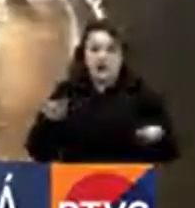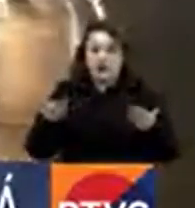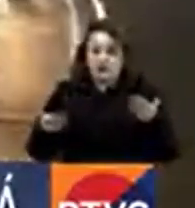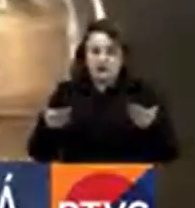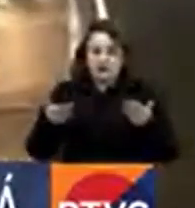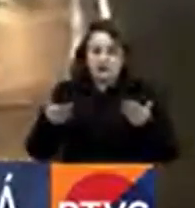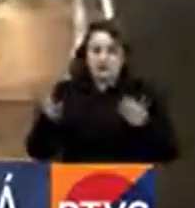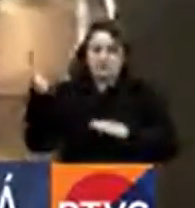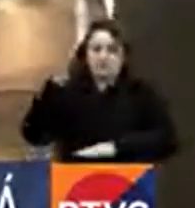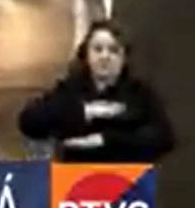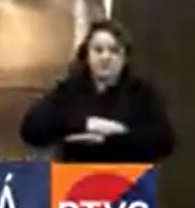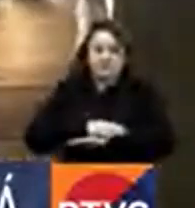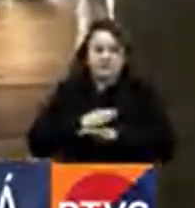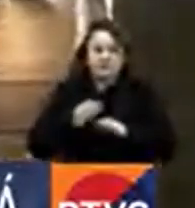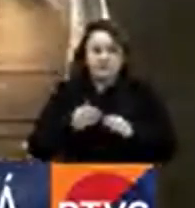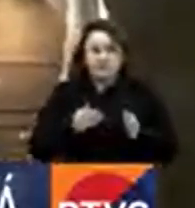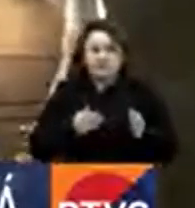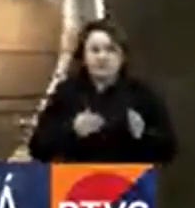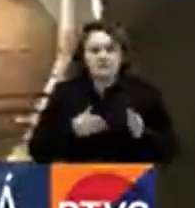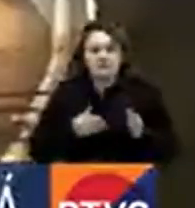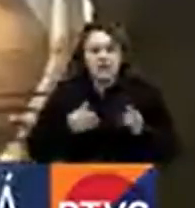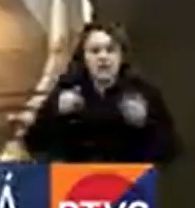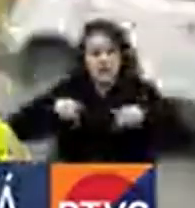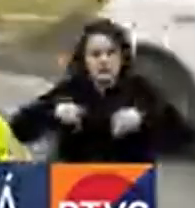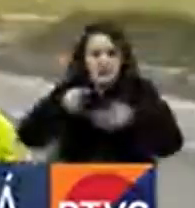retorno después del Puente de Reyes aquí en la capital.